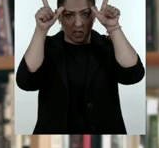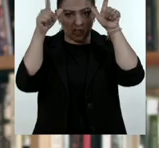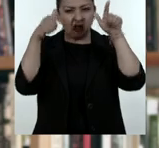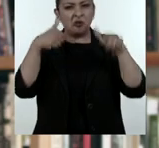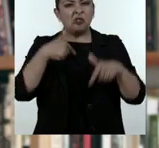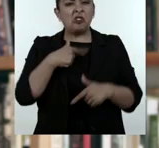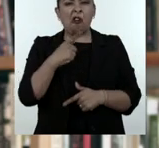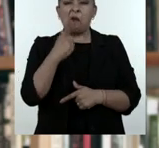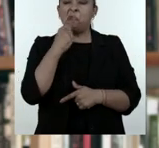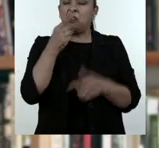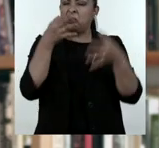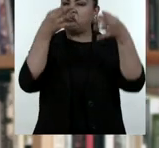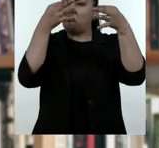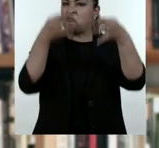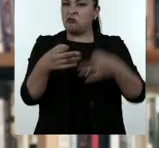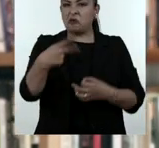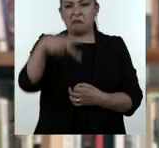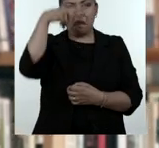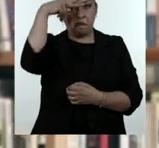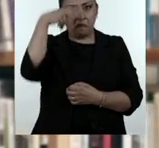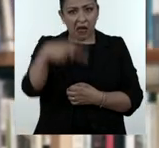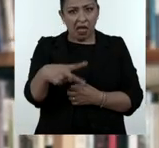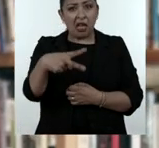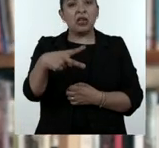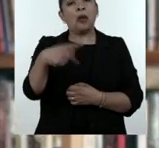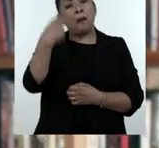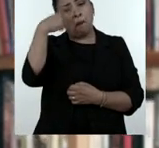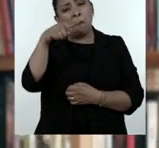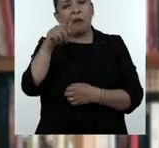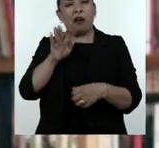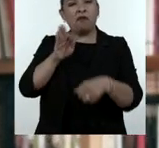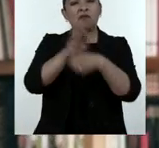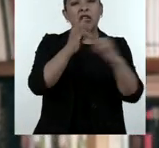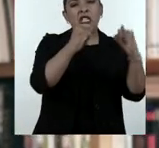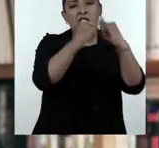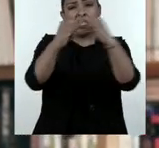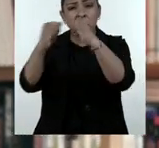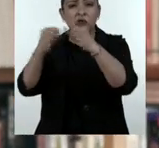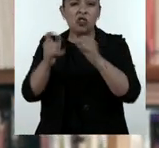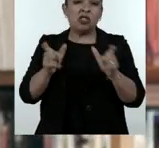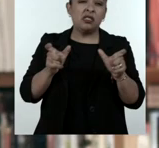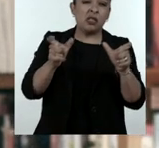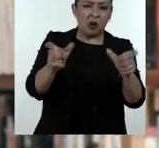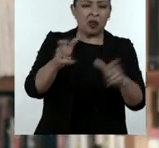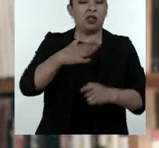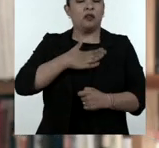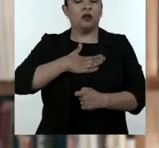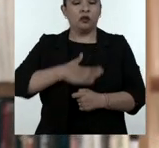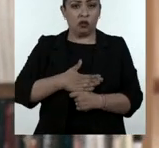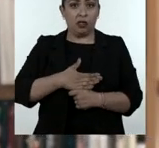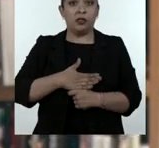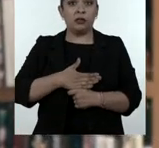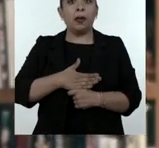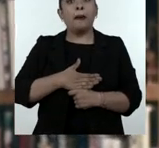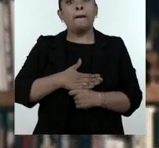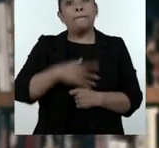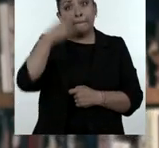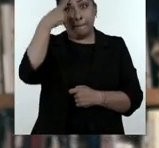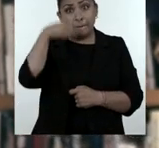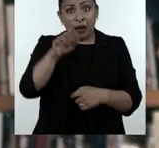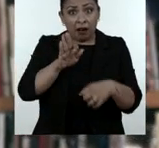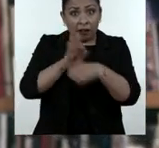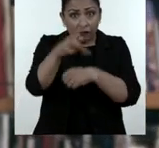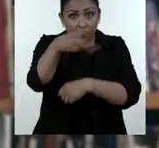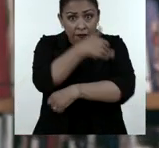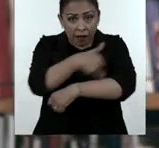marinos. Tendré la mejor policía de México, porque voy a fortalecer las instituciones de seguridad y de justicia. Porque